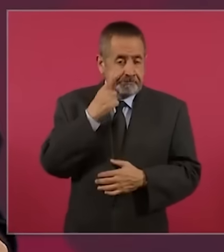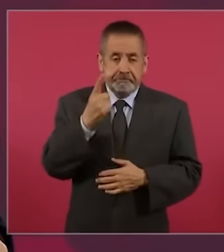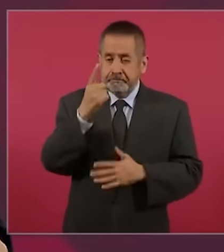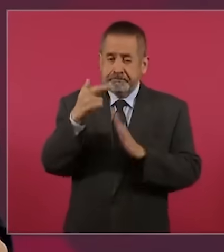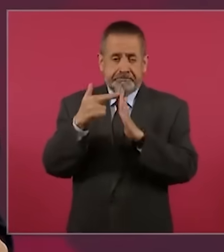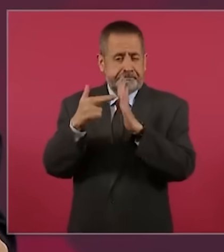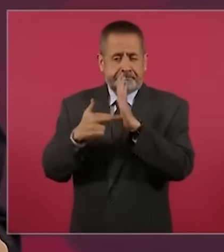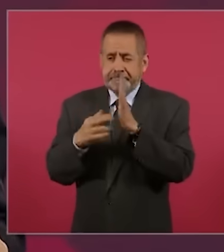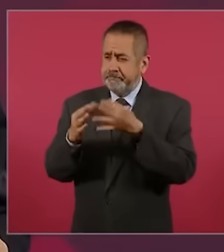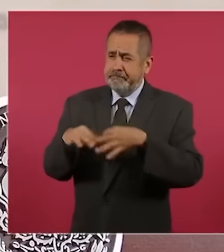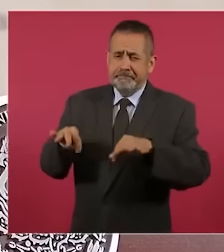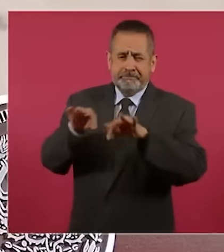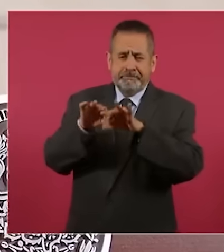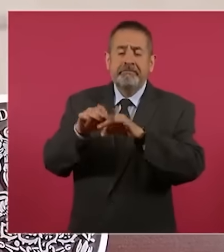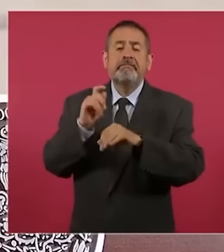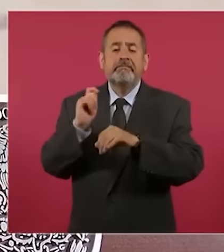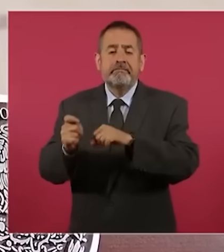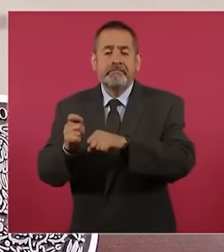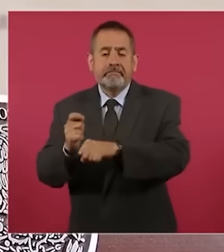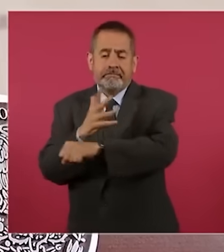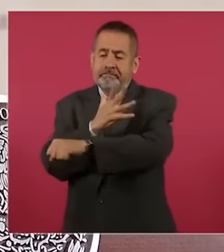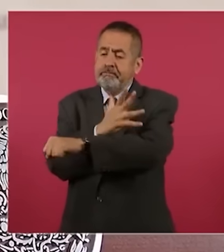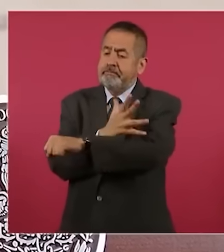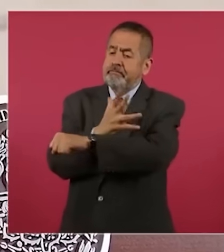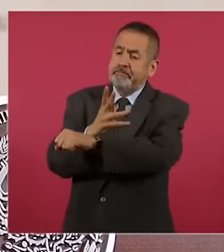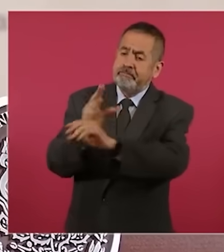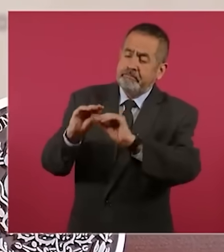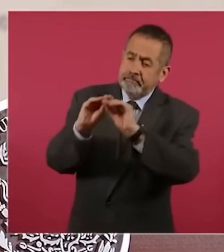de la democracia es la transparencia.